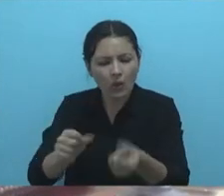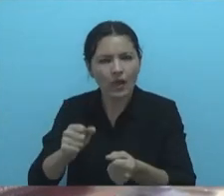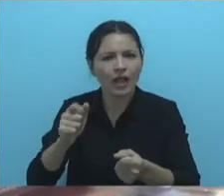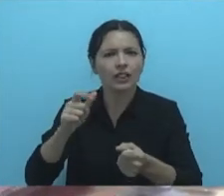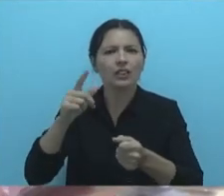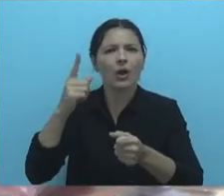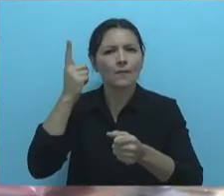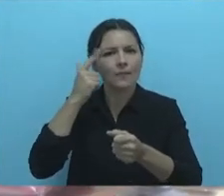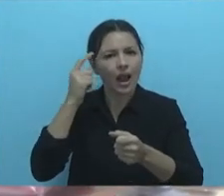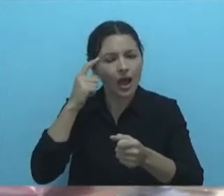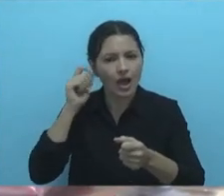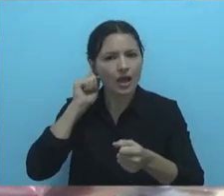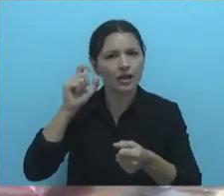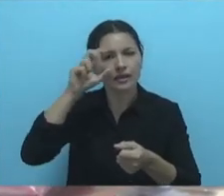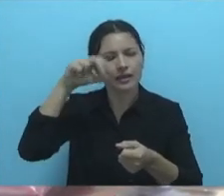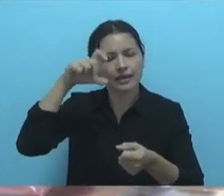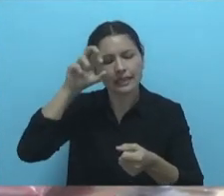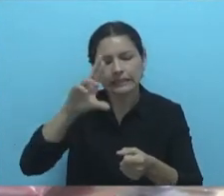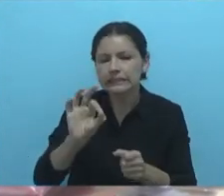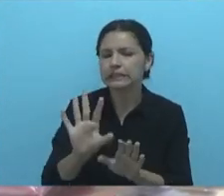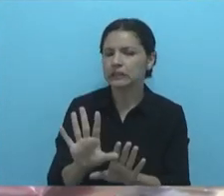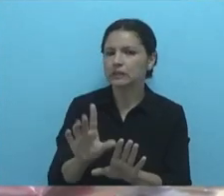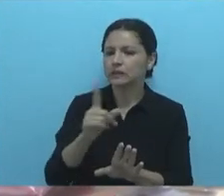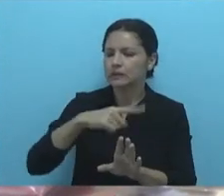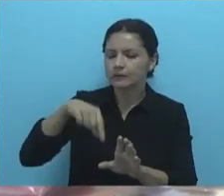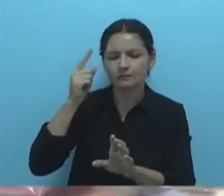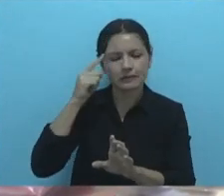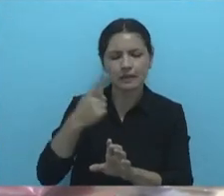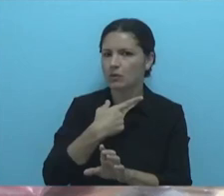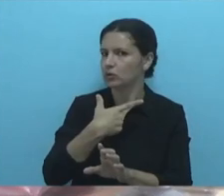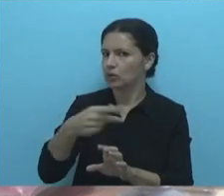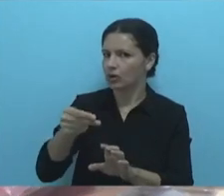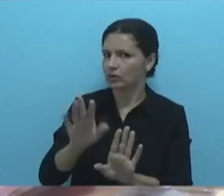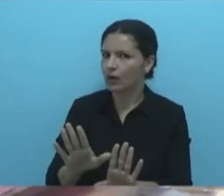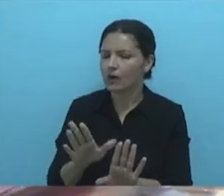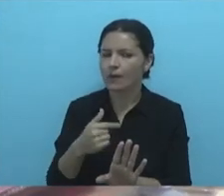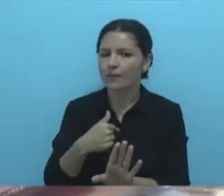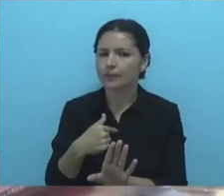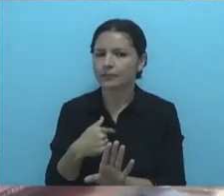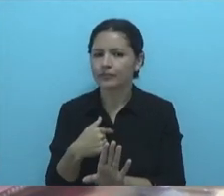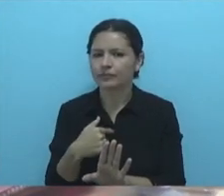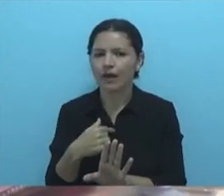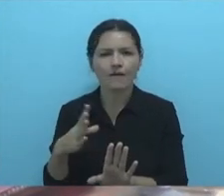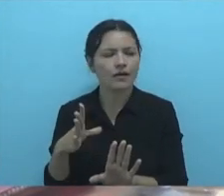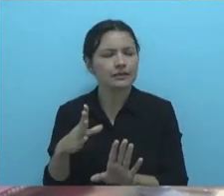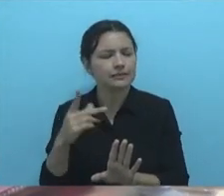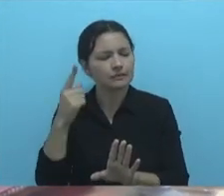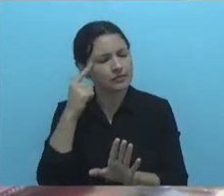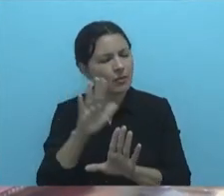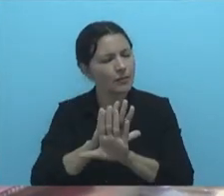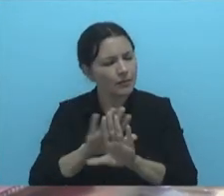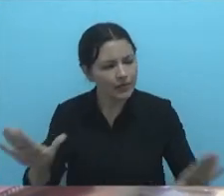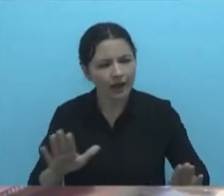diversidades cuando es esto uno de los tantos puntos por los que hoy lamentablemente no tenemos anuncios convencidos de que no queremos más Lucio ni para